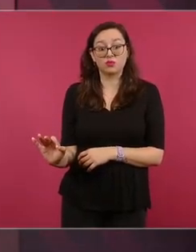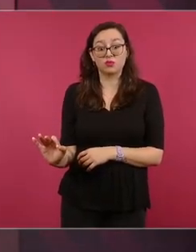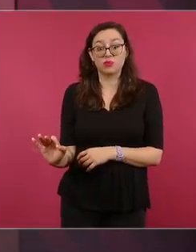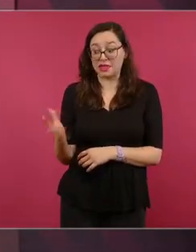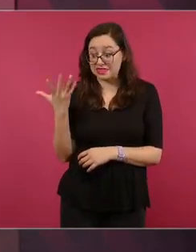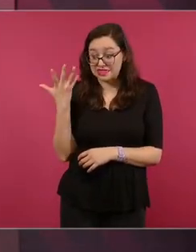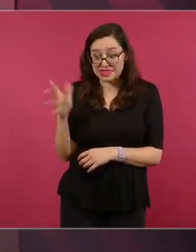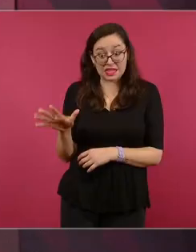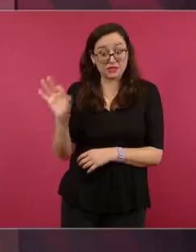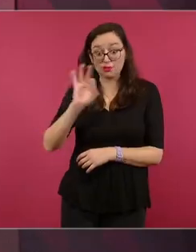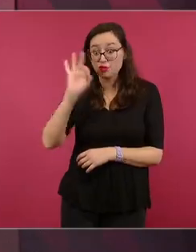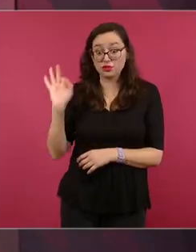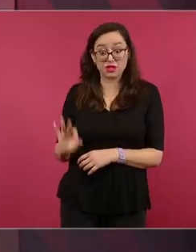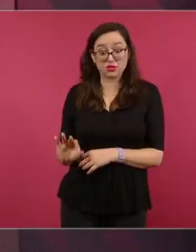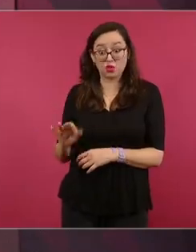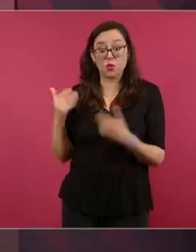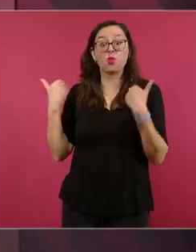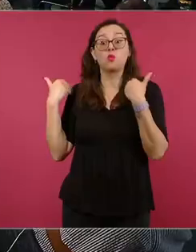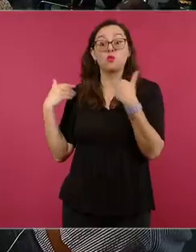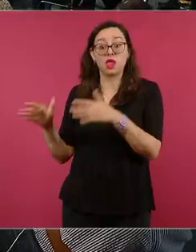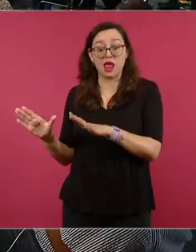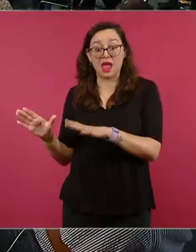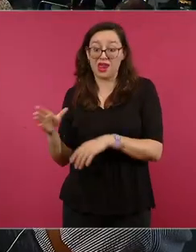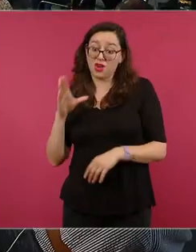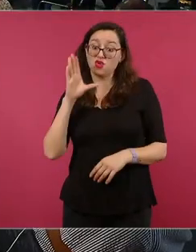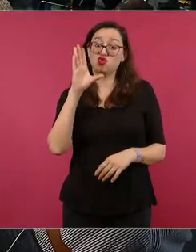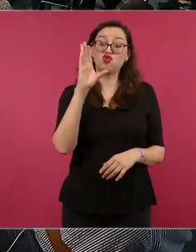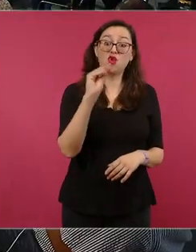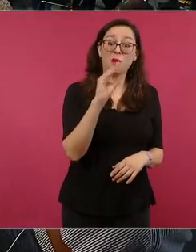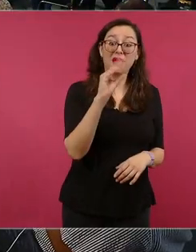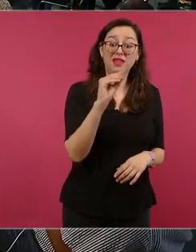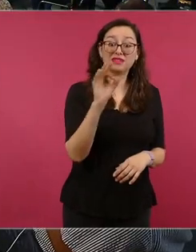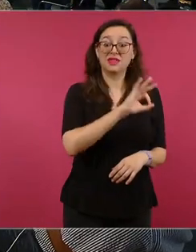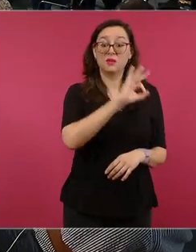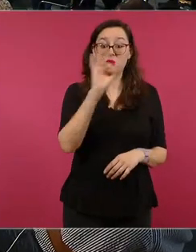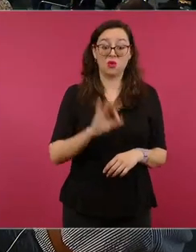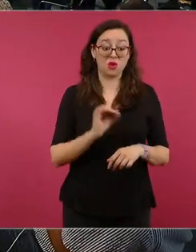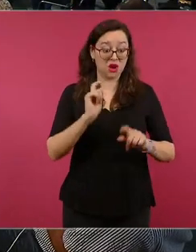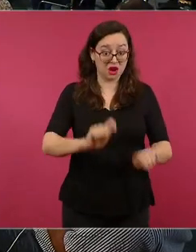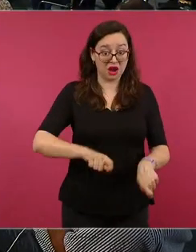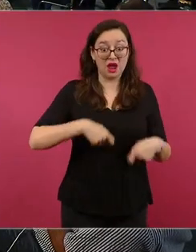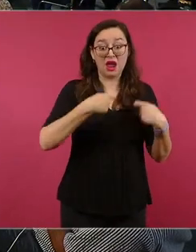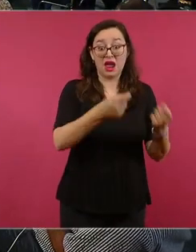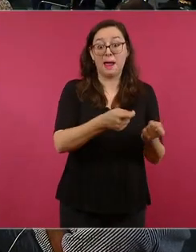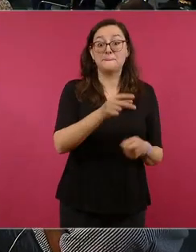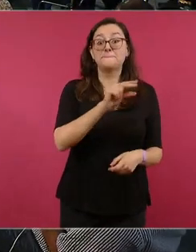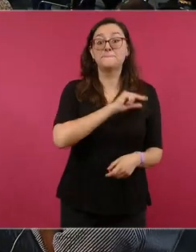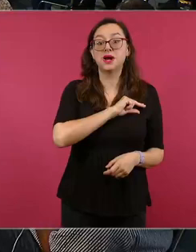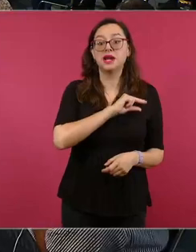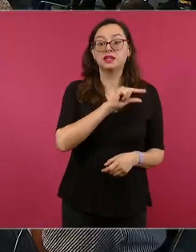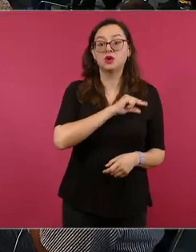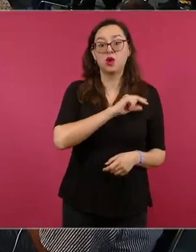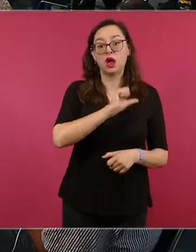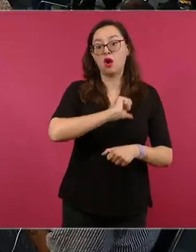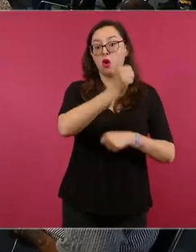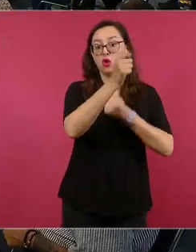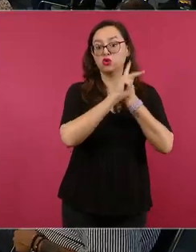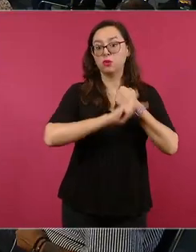el 10%, y el 90% las empresas particulares extranjeras.